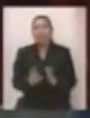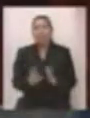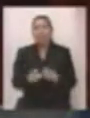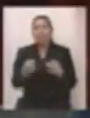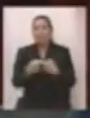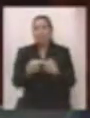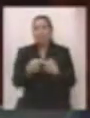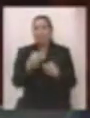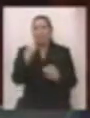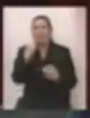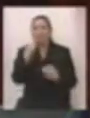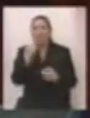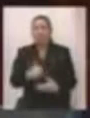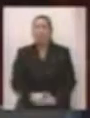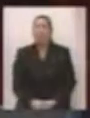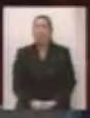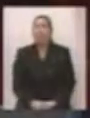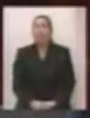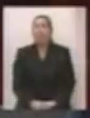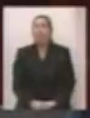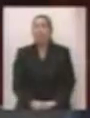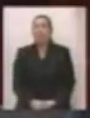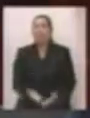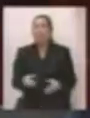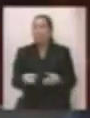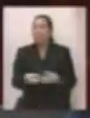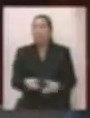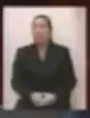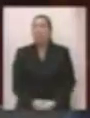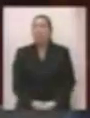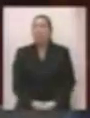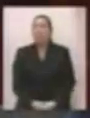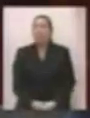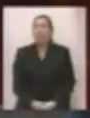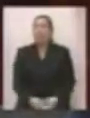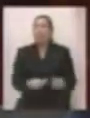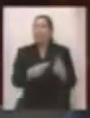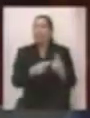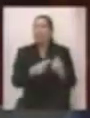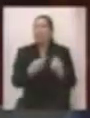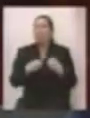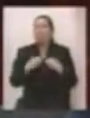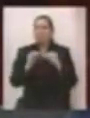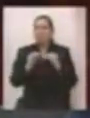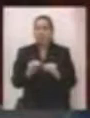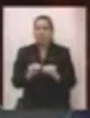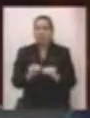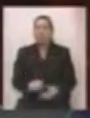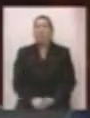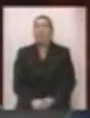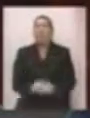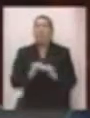pornográficas. Para ello, se constituirá una comisión especial encargada de proponer y